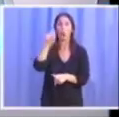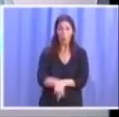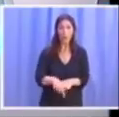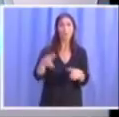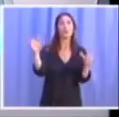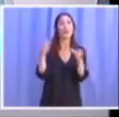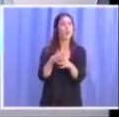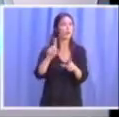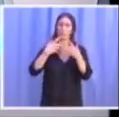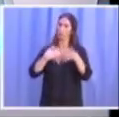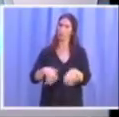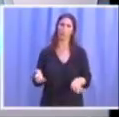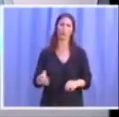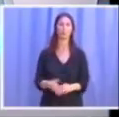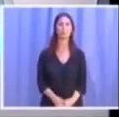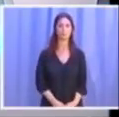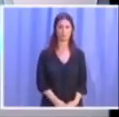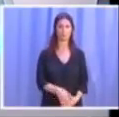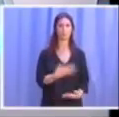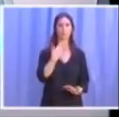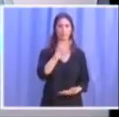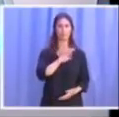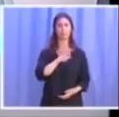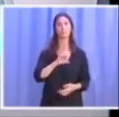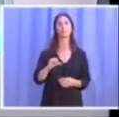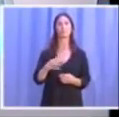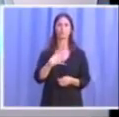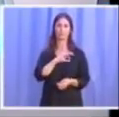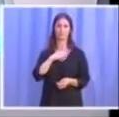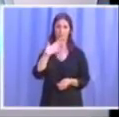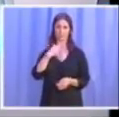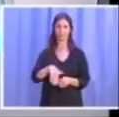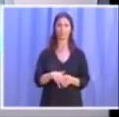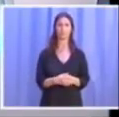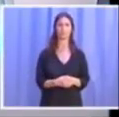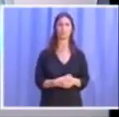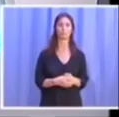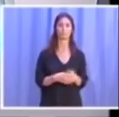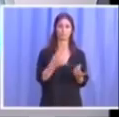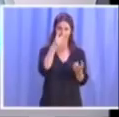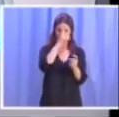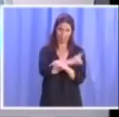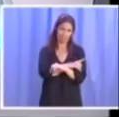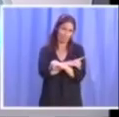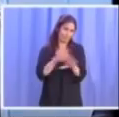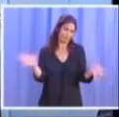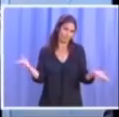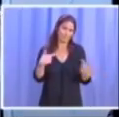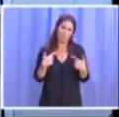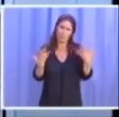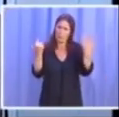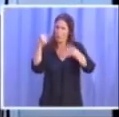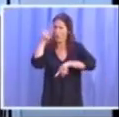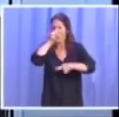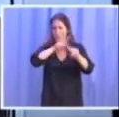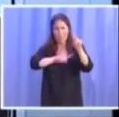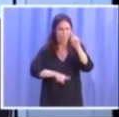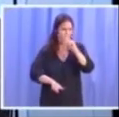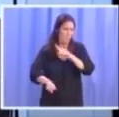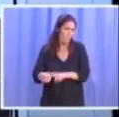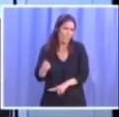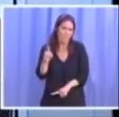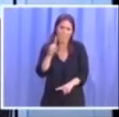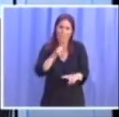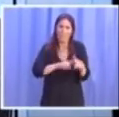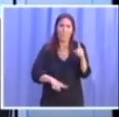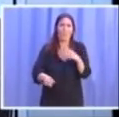Granada no funciona. Gracias, Sebastián Pérez. Señor Cuenca. Muy bien. Por supuesto que yo no tengo ningún inconveniente en